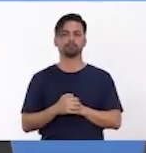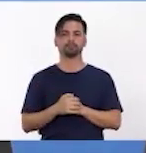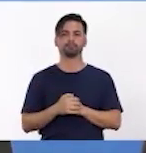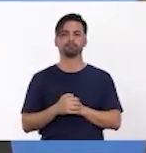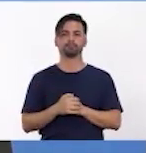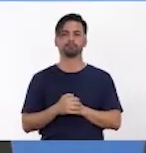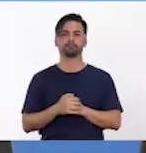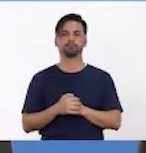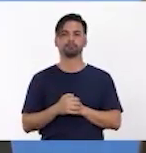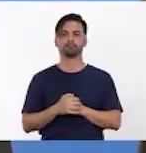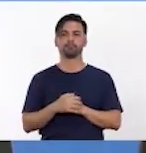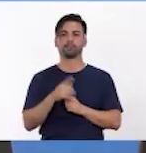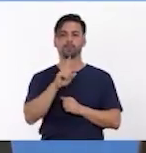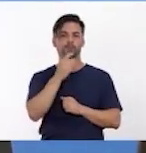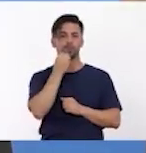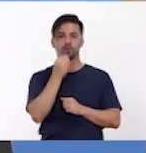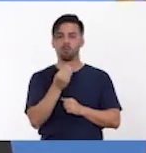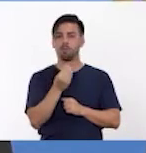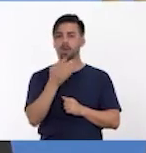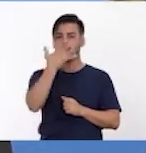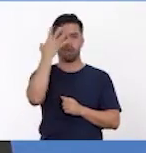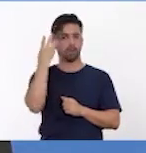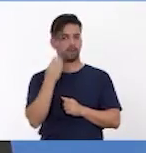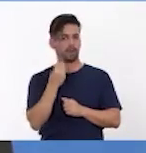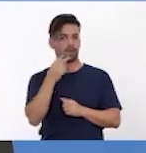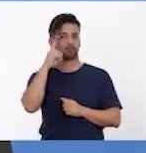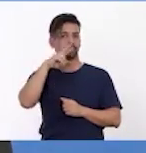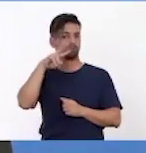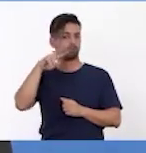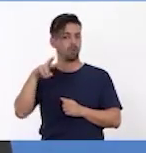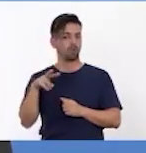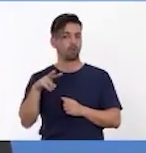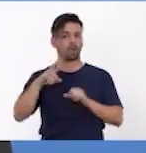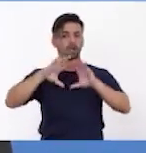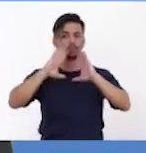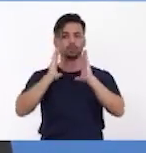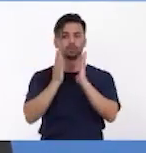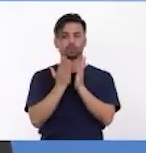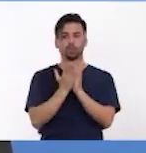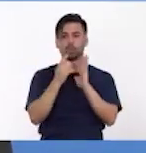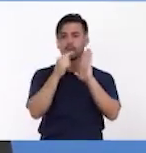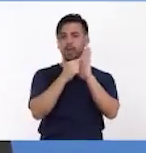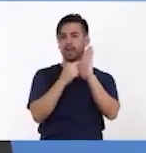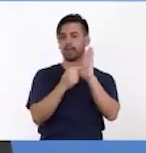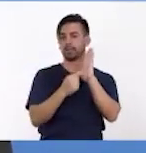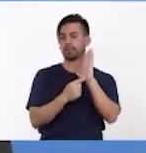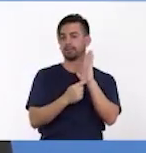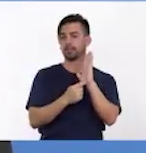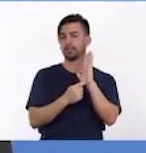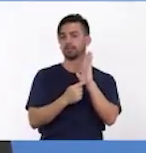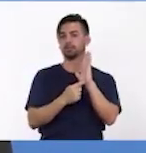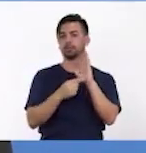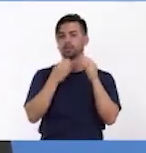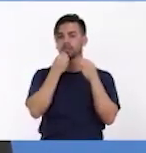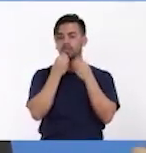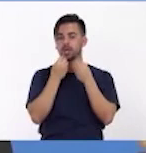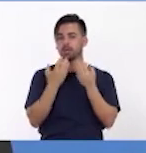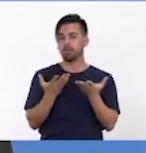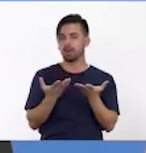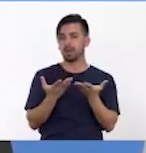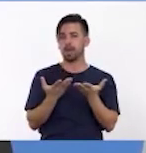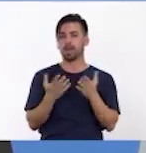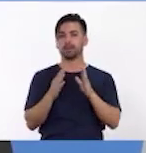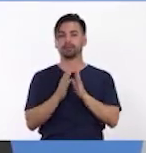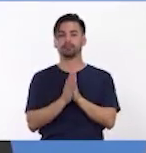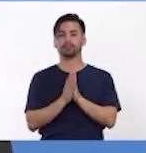no pueden dejar de buscar todos los elementos que le puedan aportar su localidad, buscando